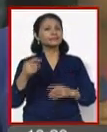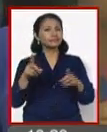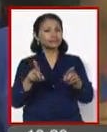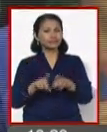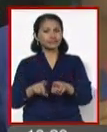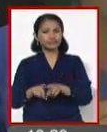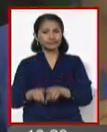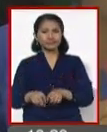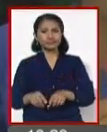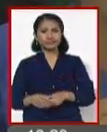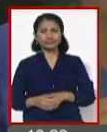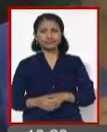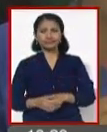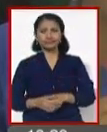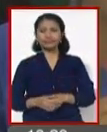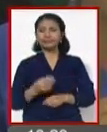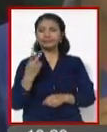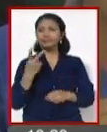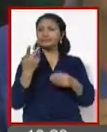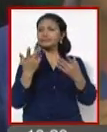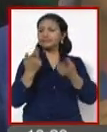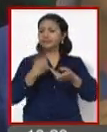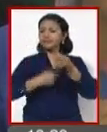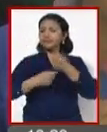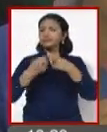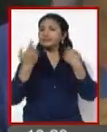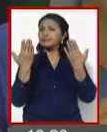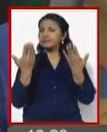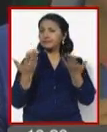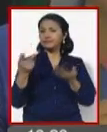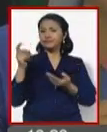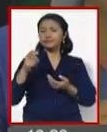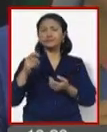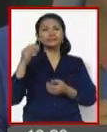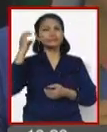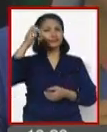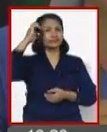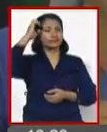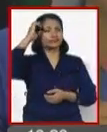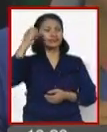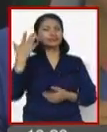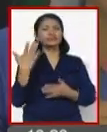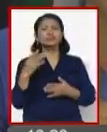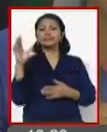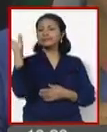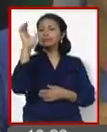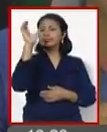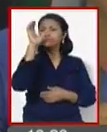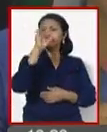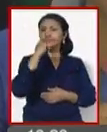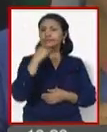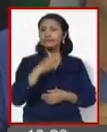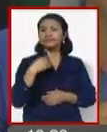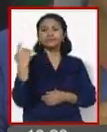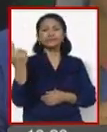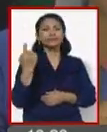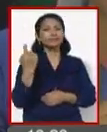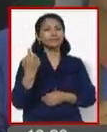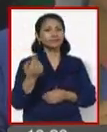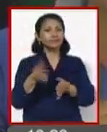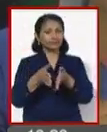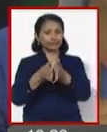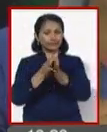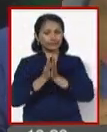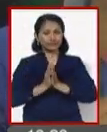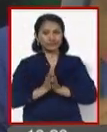sería que estamos viendo que hay trata y necesitamos que el Estado se haga las búsquedas estratégicas que siempre